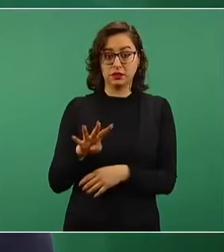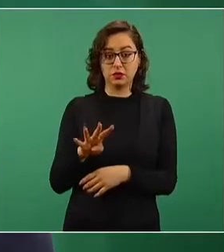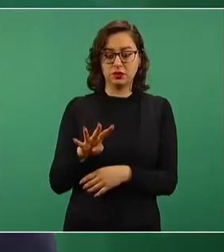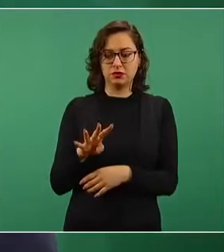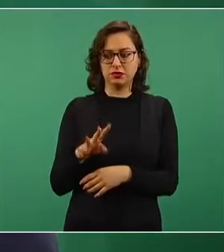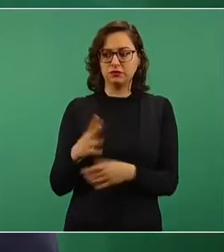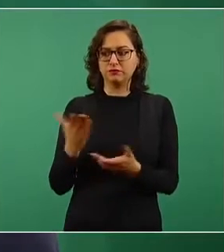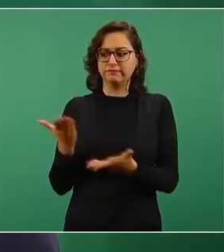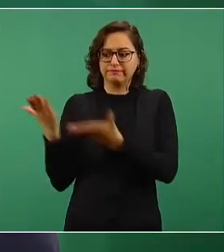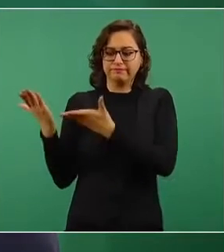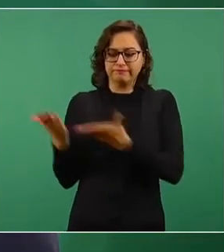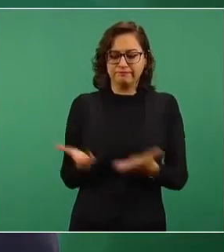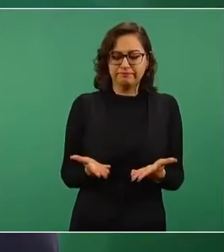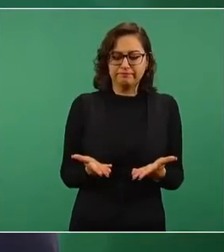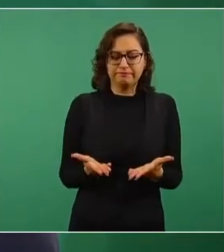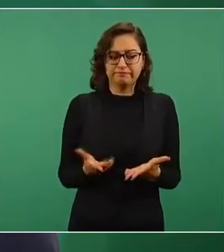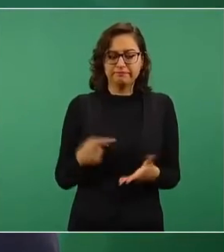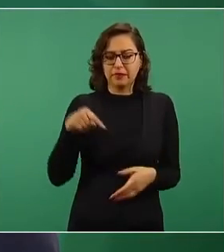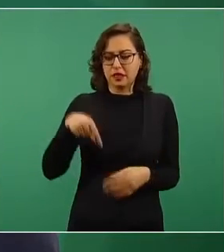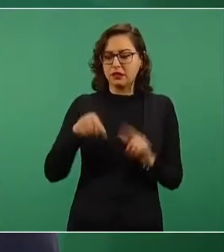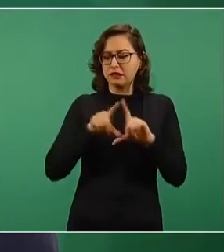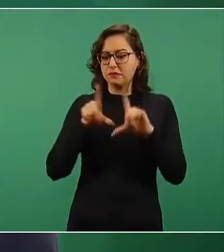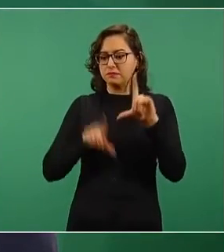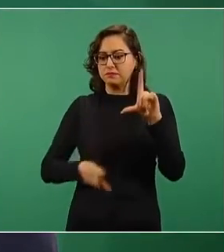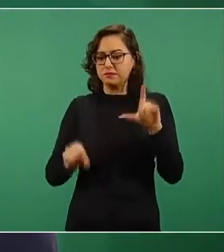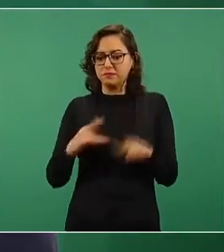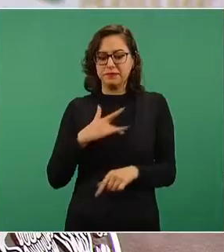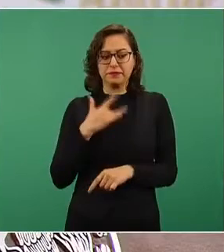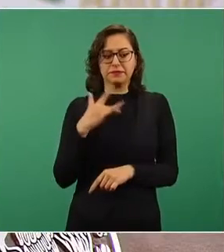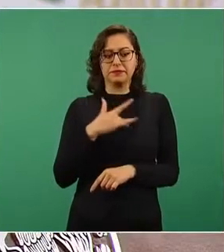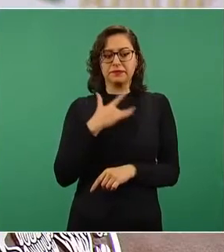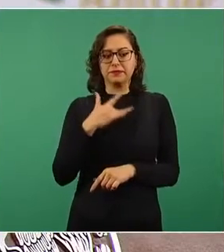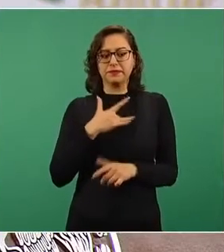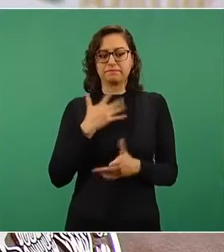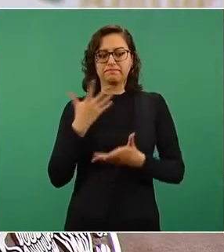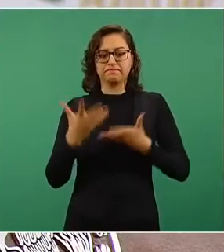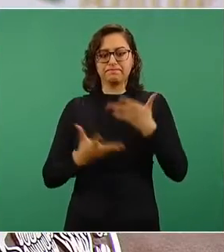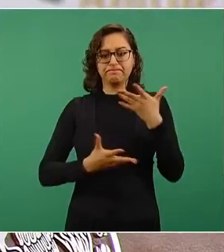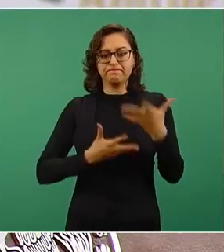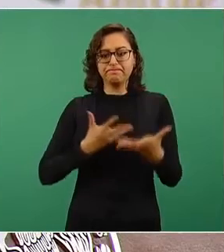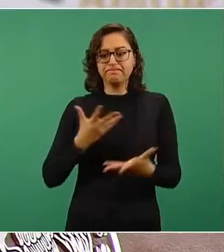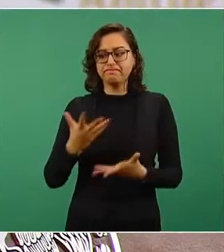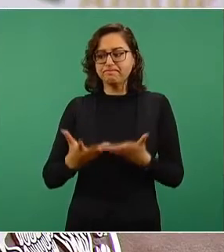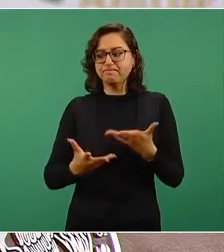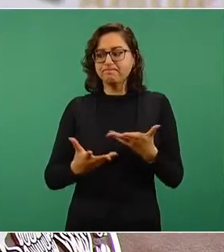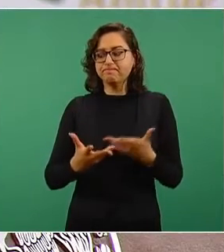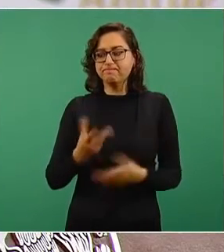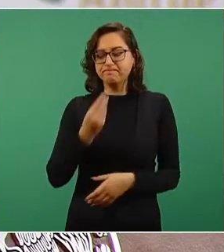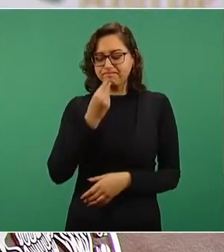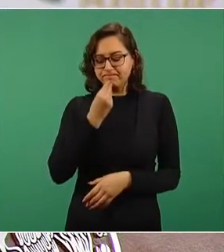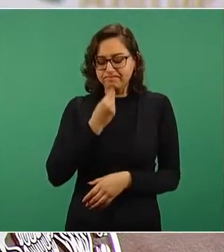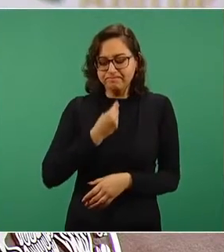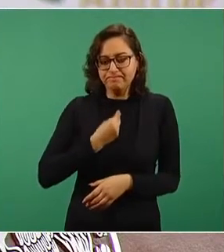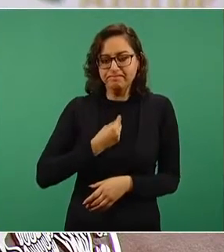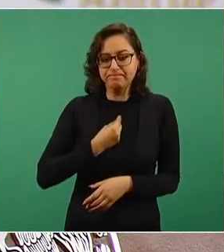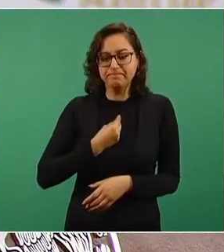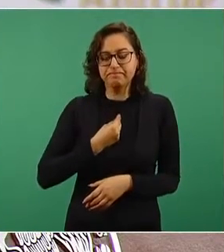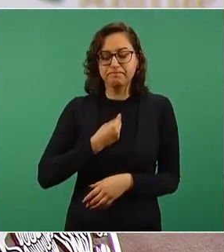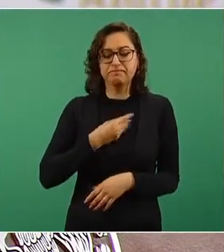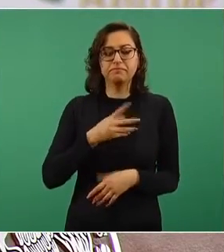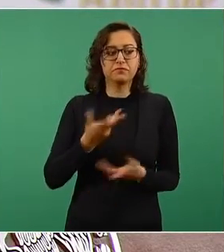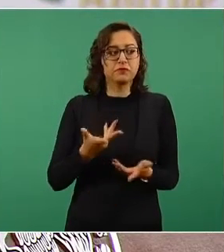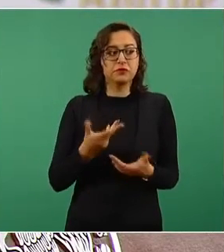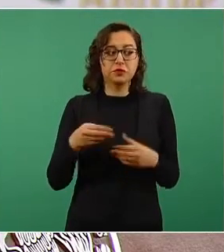de acondicionarnos a la nueva vida que nos esperaba hasta que fuimos